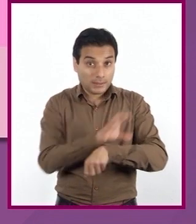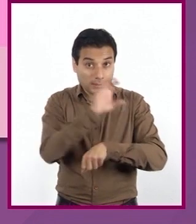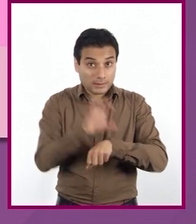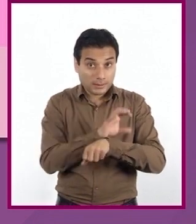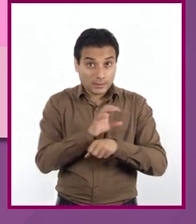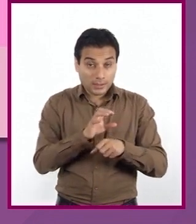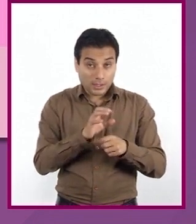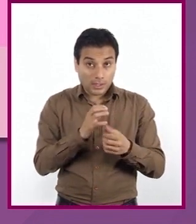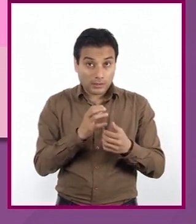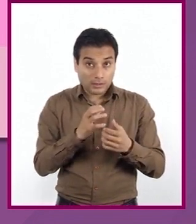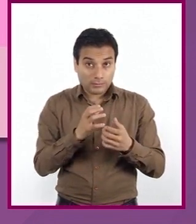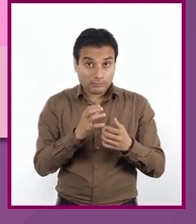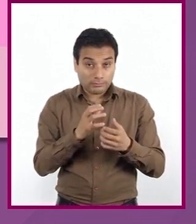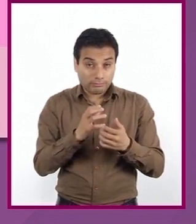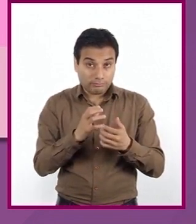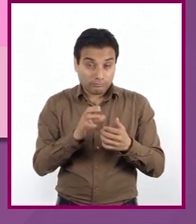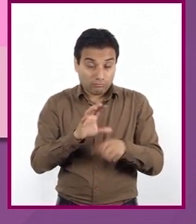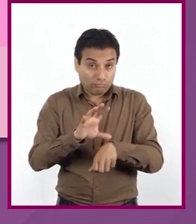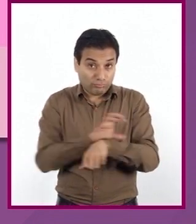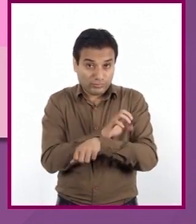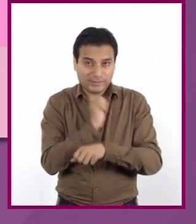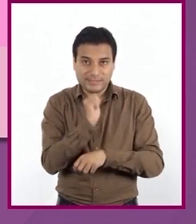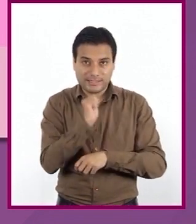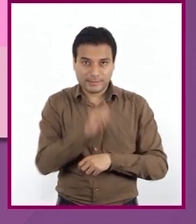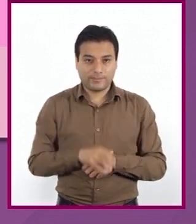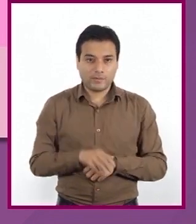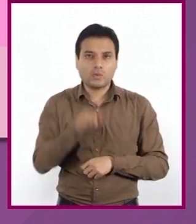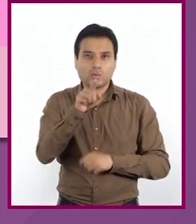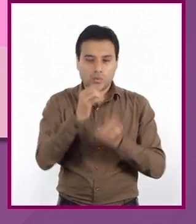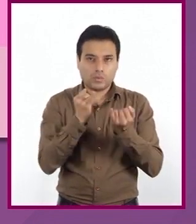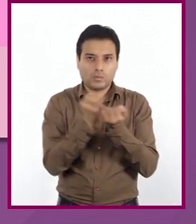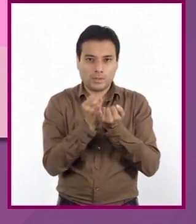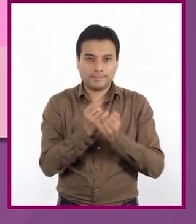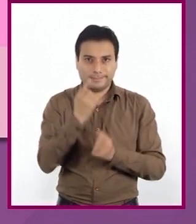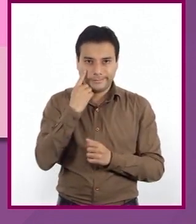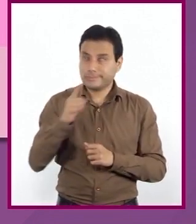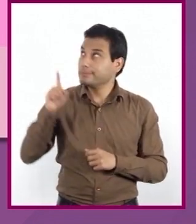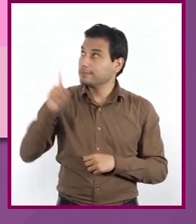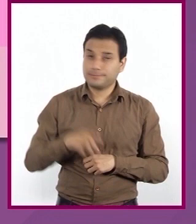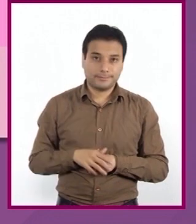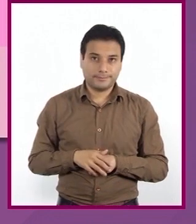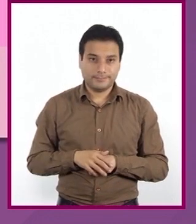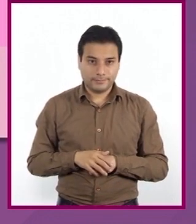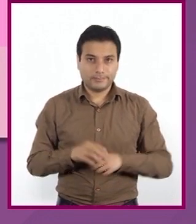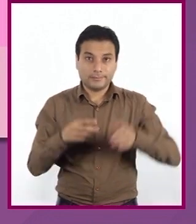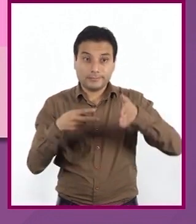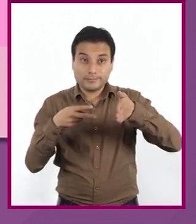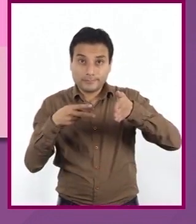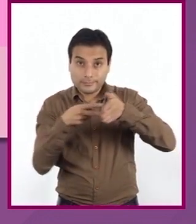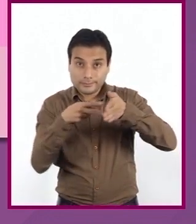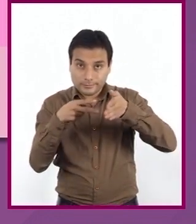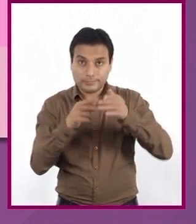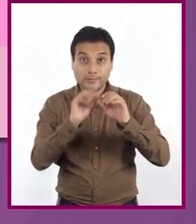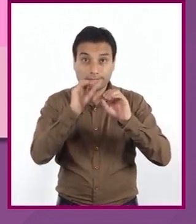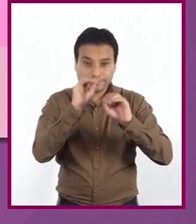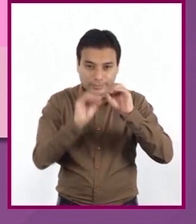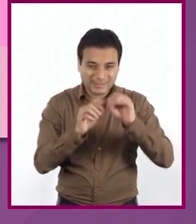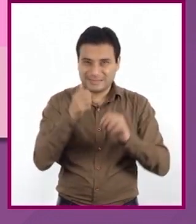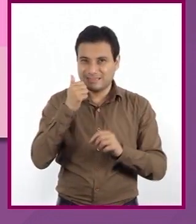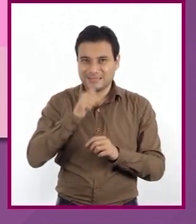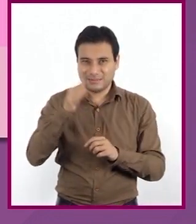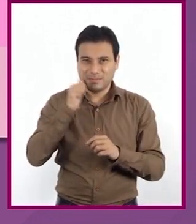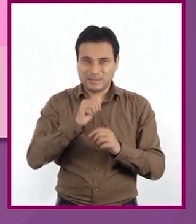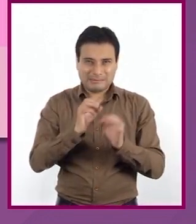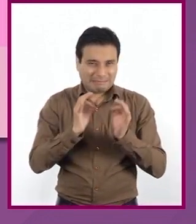electricidad. Procurar que toda instalación eléctrica cuente con mecanismos de protección como tomas de tierra,